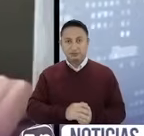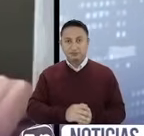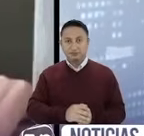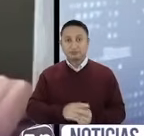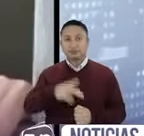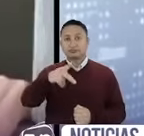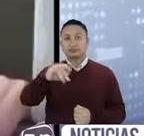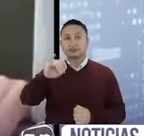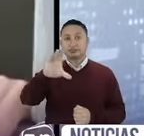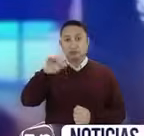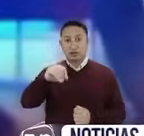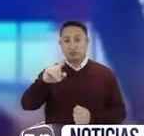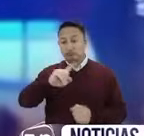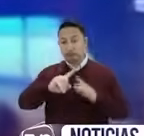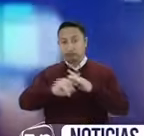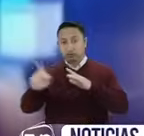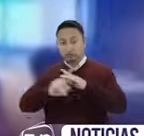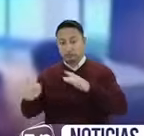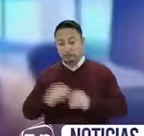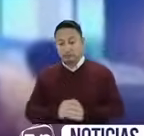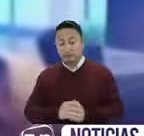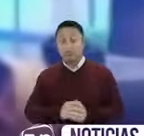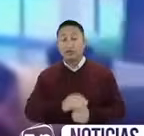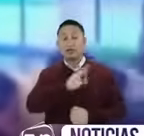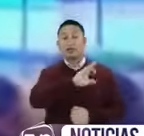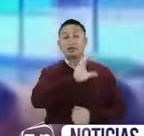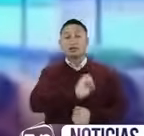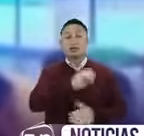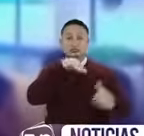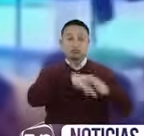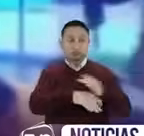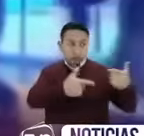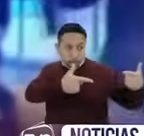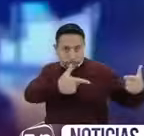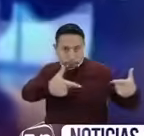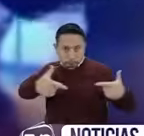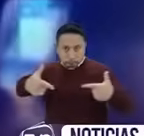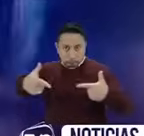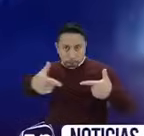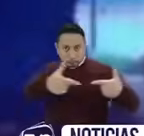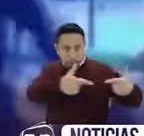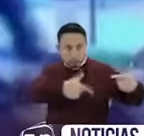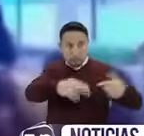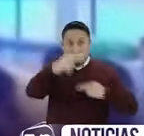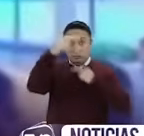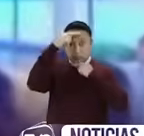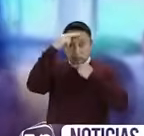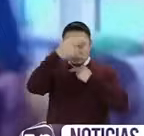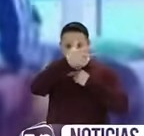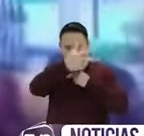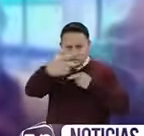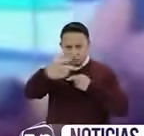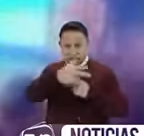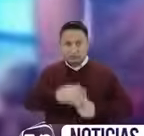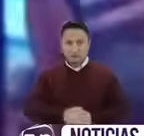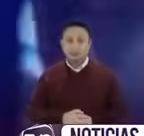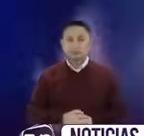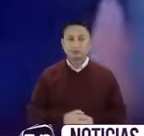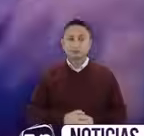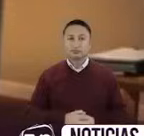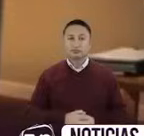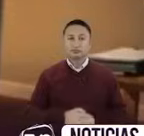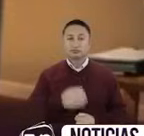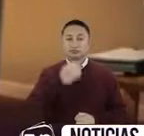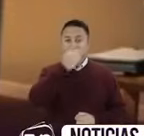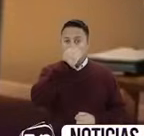luego la toma de TC Televisión, mientras estaban en la emisión de las 14 horas en Guayaquil. Creo que